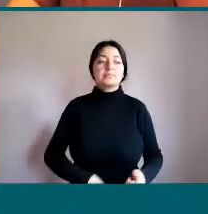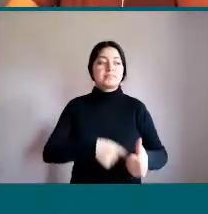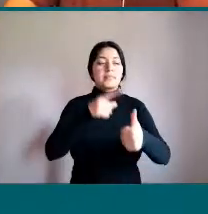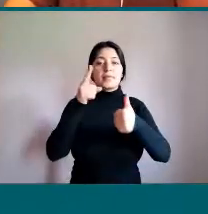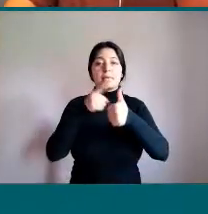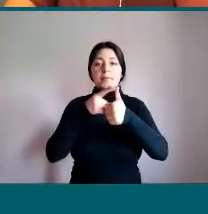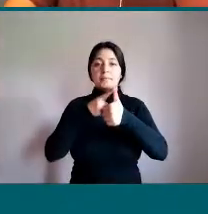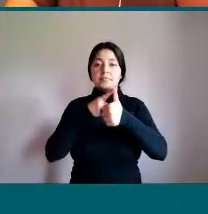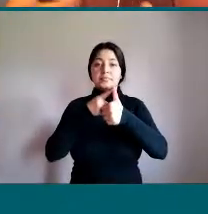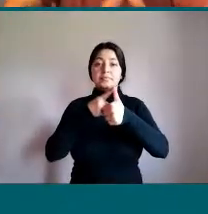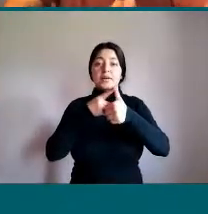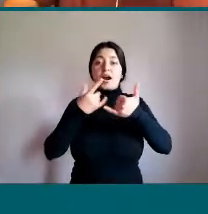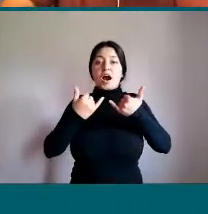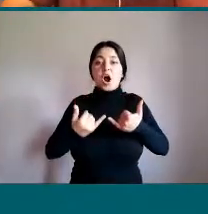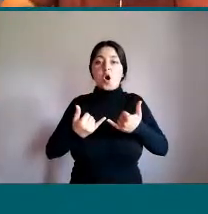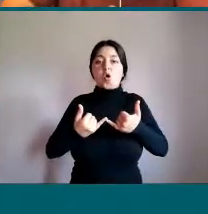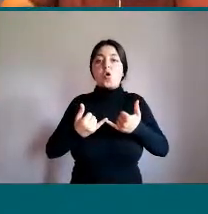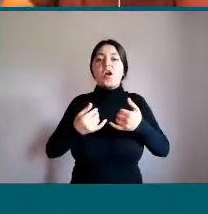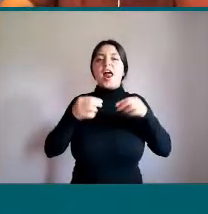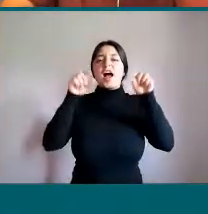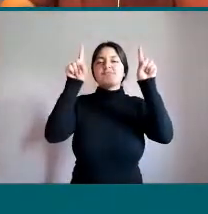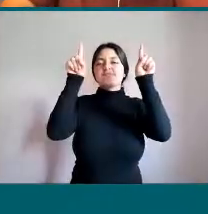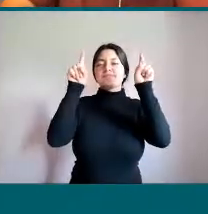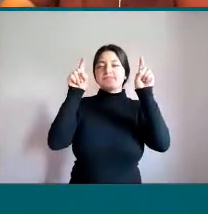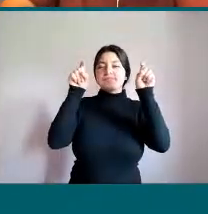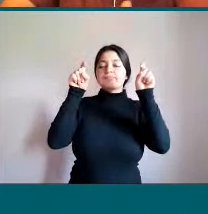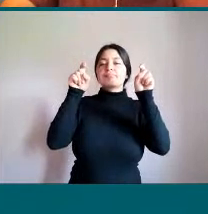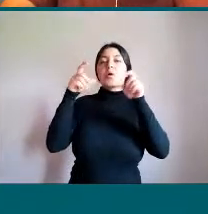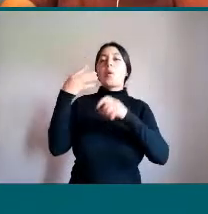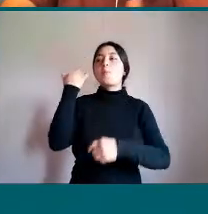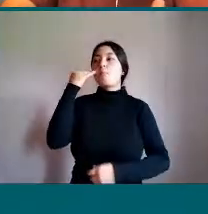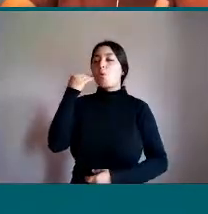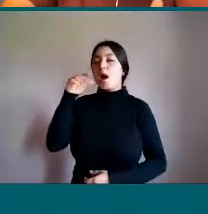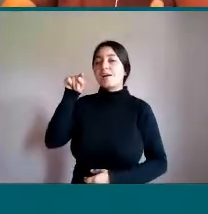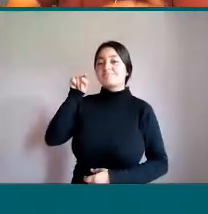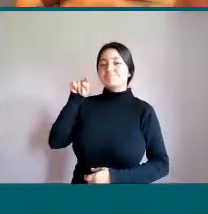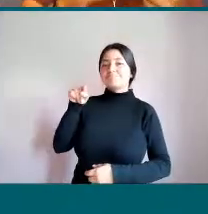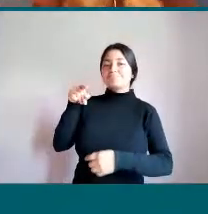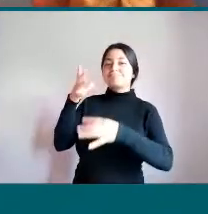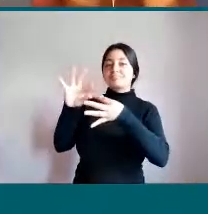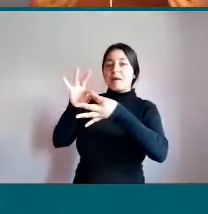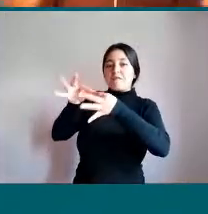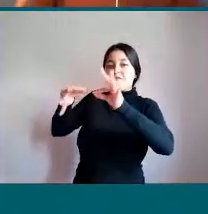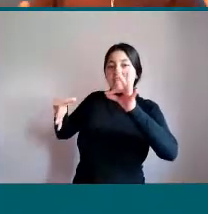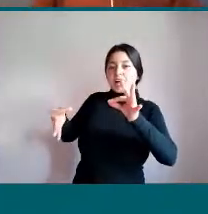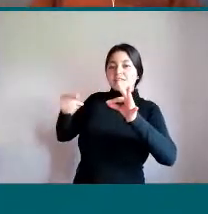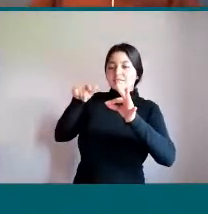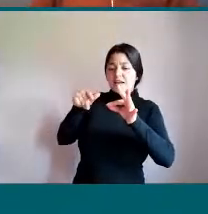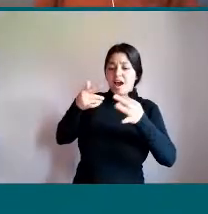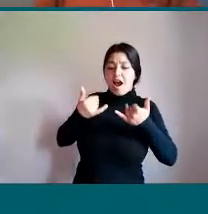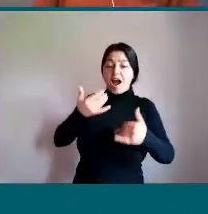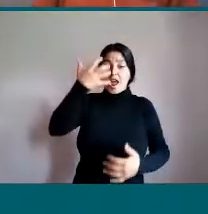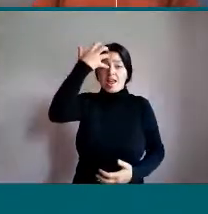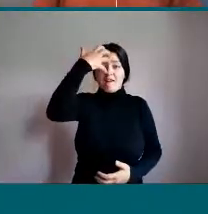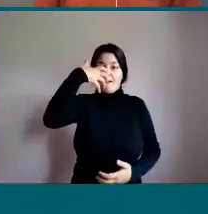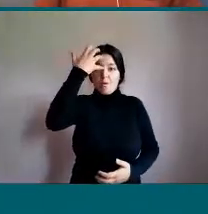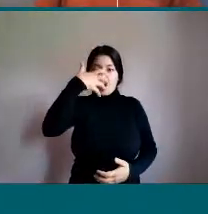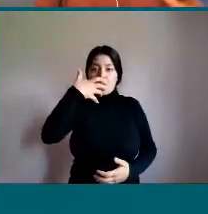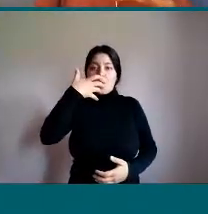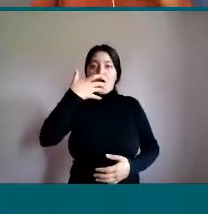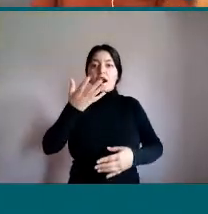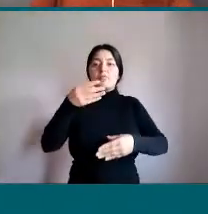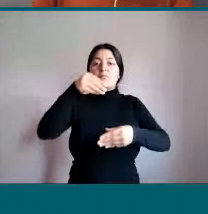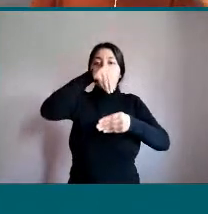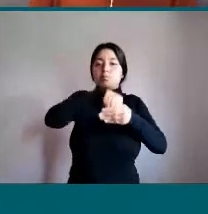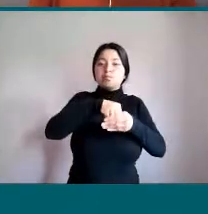voy a una cita de una colega peruana de Lea Sulmont, en el que ella hablaba que evaluar es celebrar el aprendizaje. Y